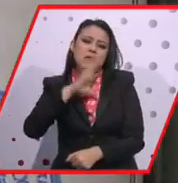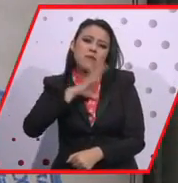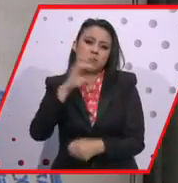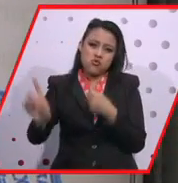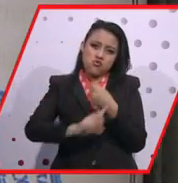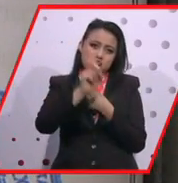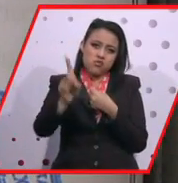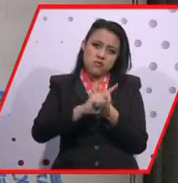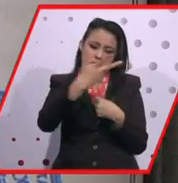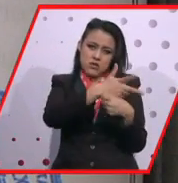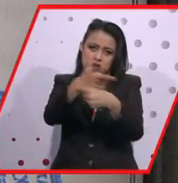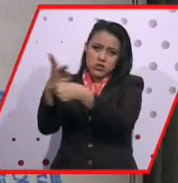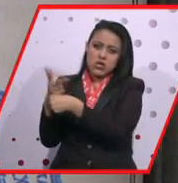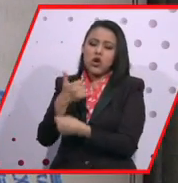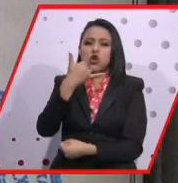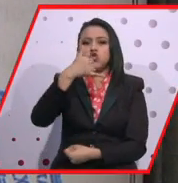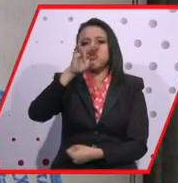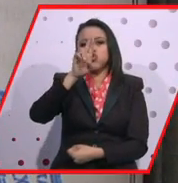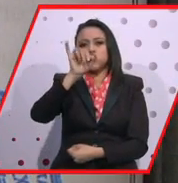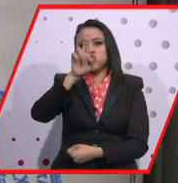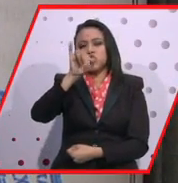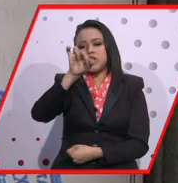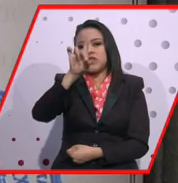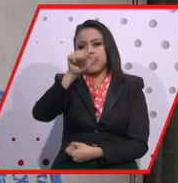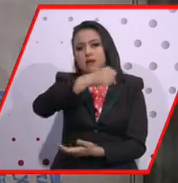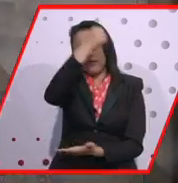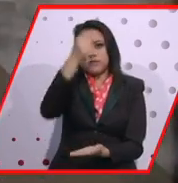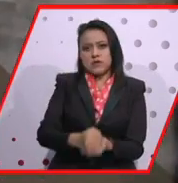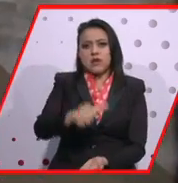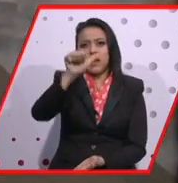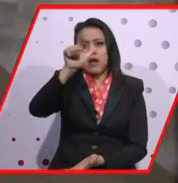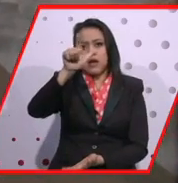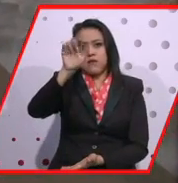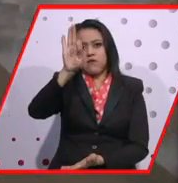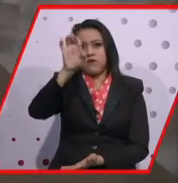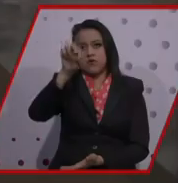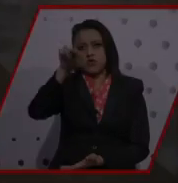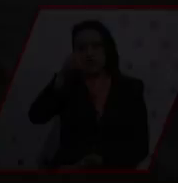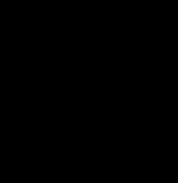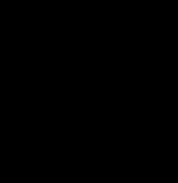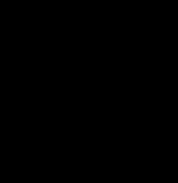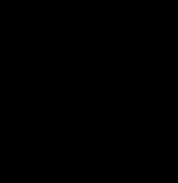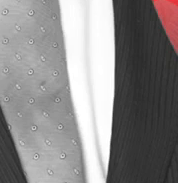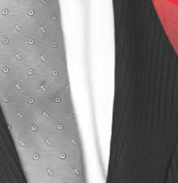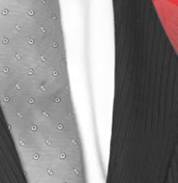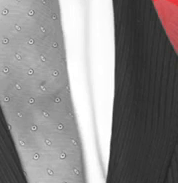Con imágenes de Yuridia Miguel para AQC, reportó Alfonso Vargas Torres.